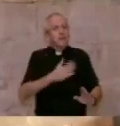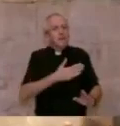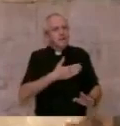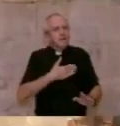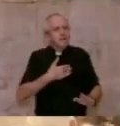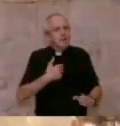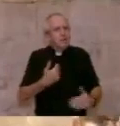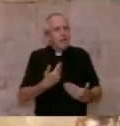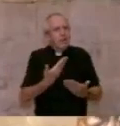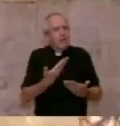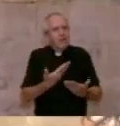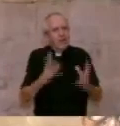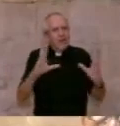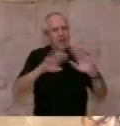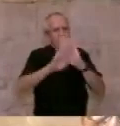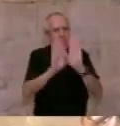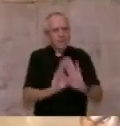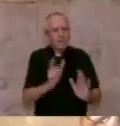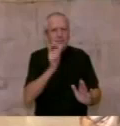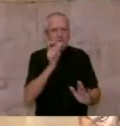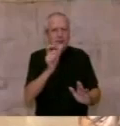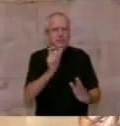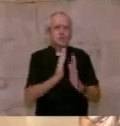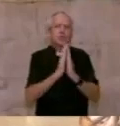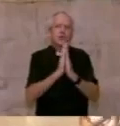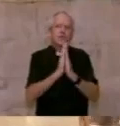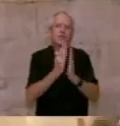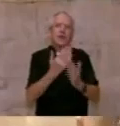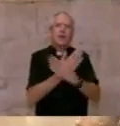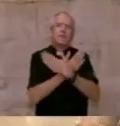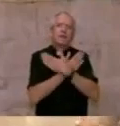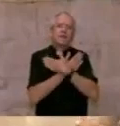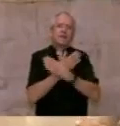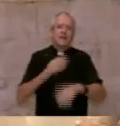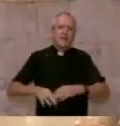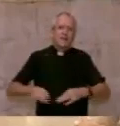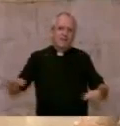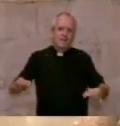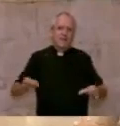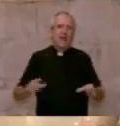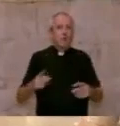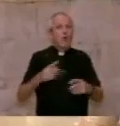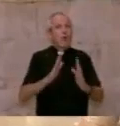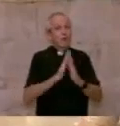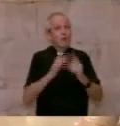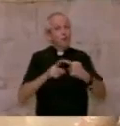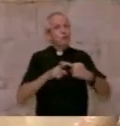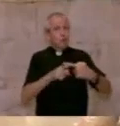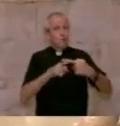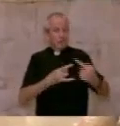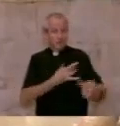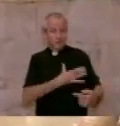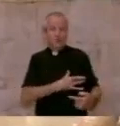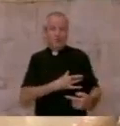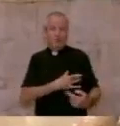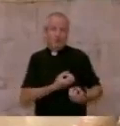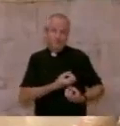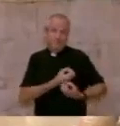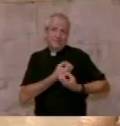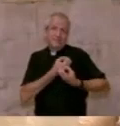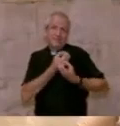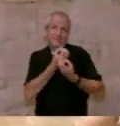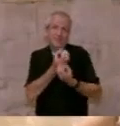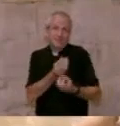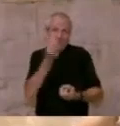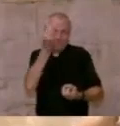mis palabras con una oración a la Virgen de la Cinta. Una oración que os comparto desde el corazón, una oración que he querido